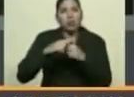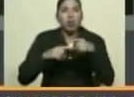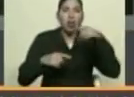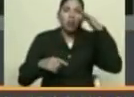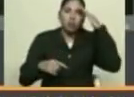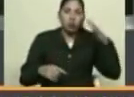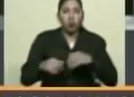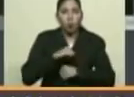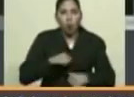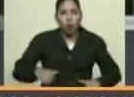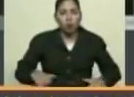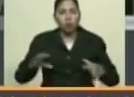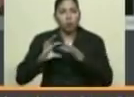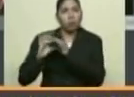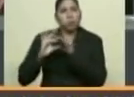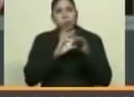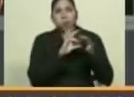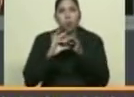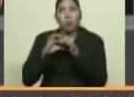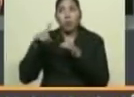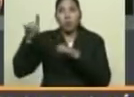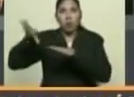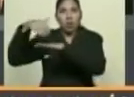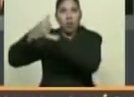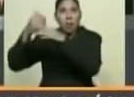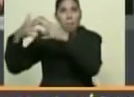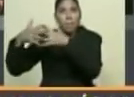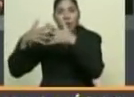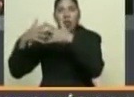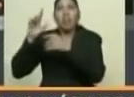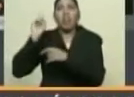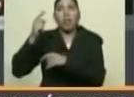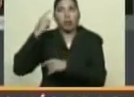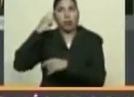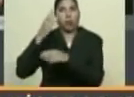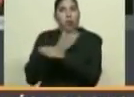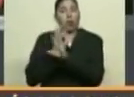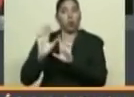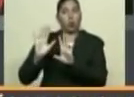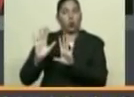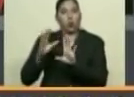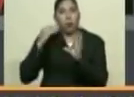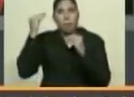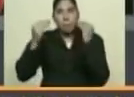pensarlo una y un millón de veces. Porque si de aquí salieron